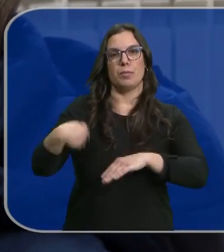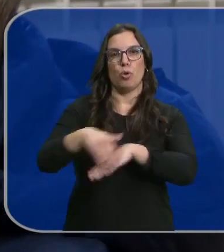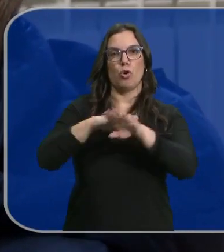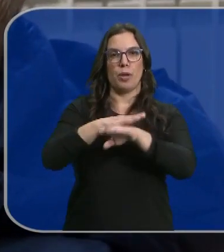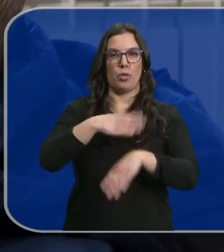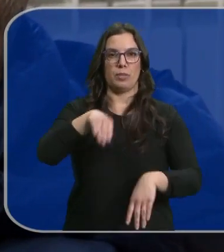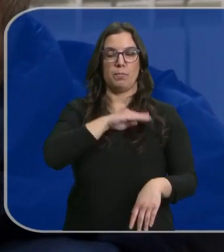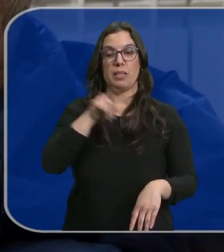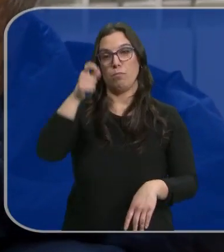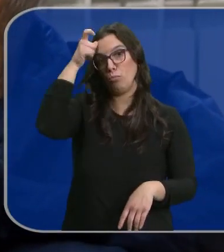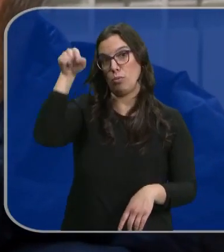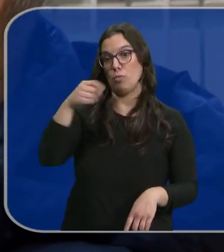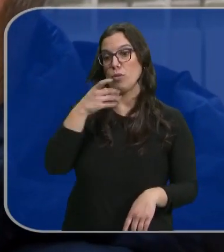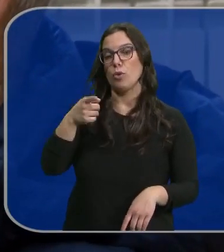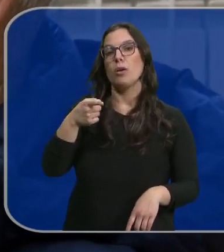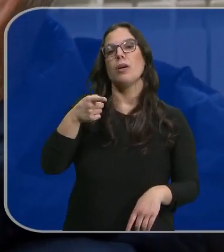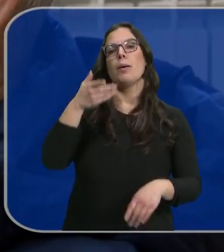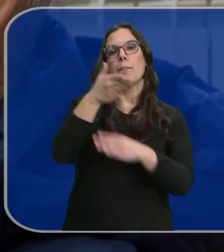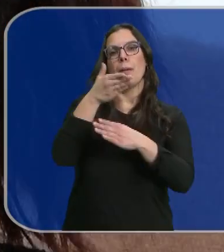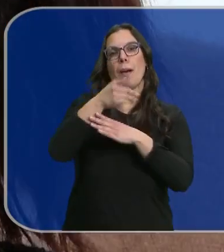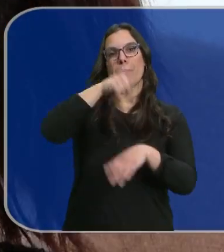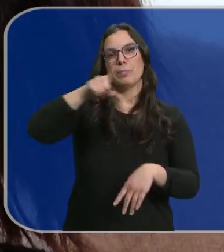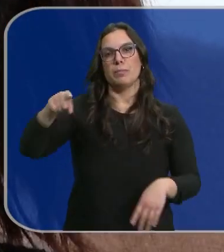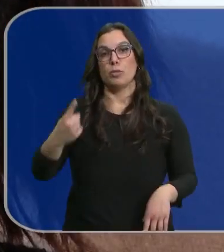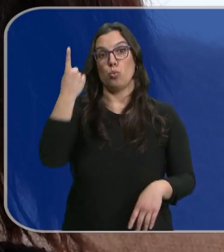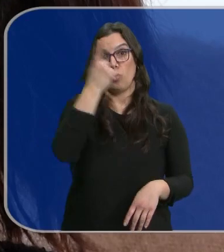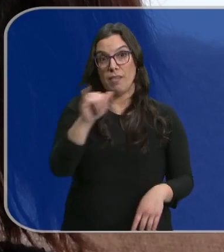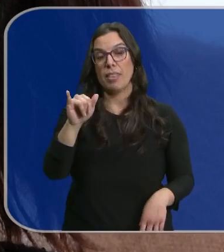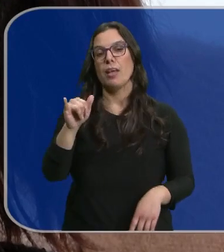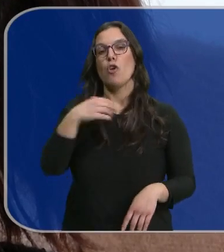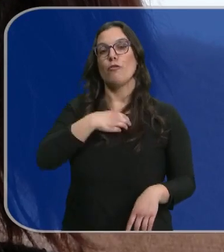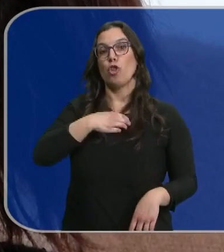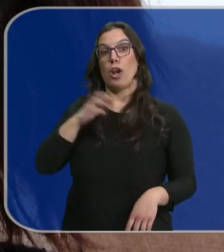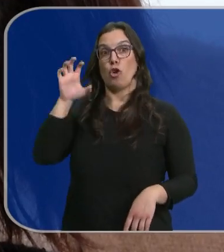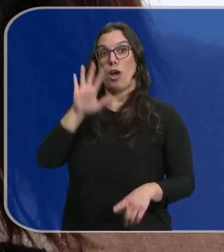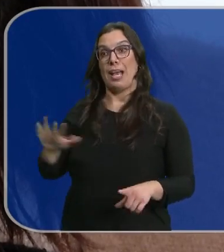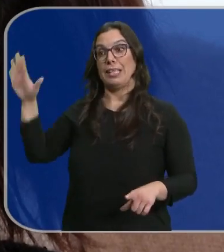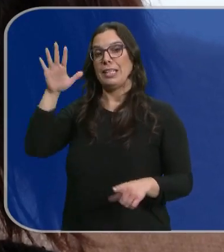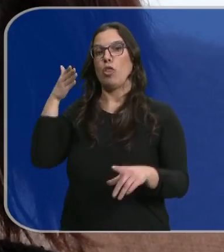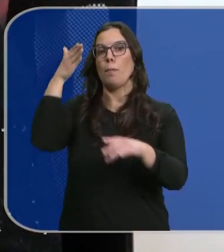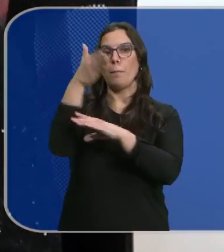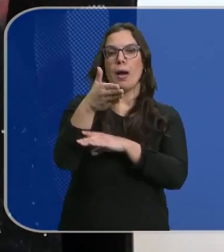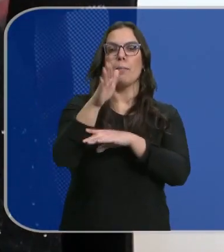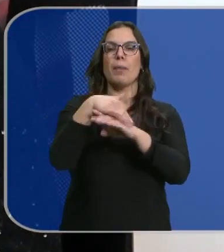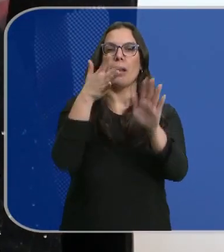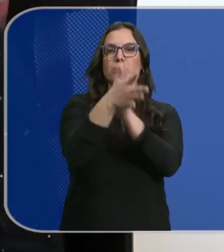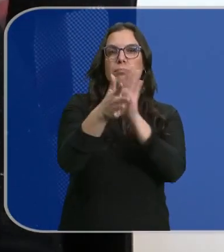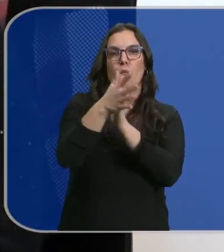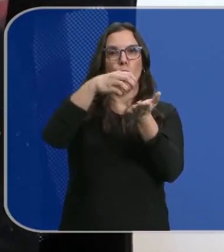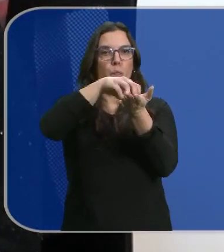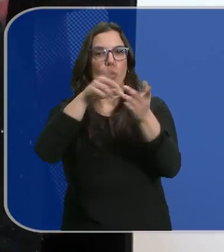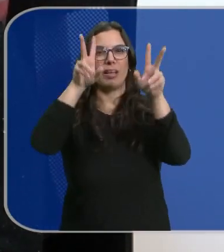central. En municipios como este, una vez al mes, un funcionario del Estado resolverá dudas a los vecinos relacionadas con